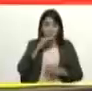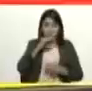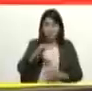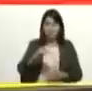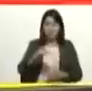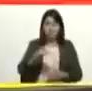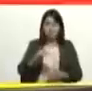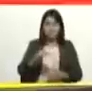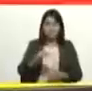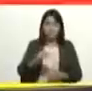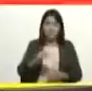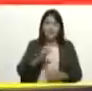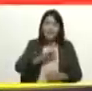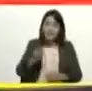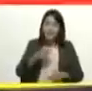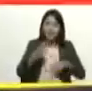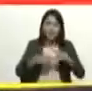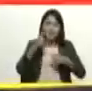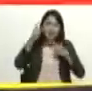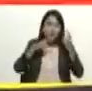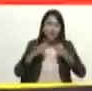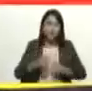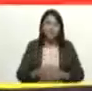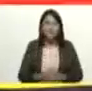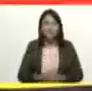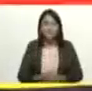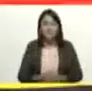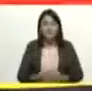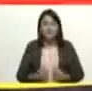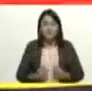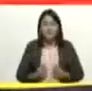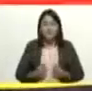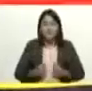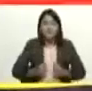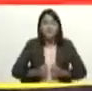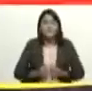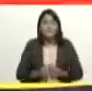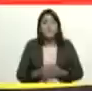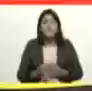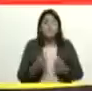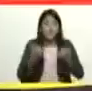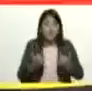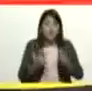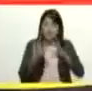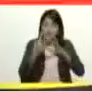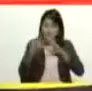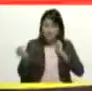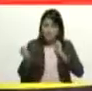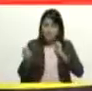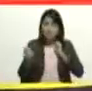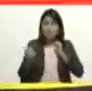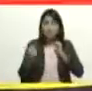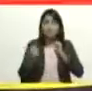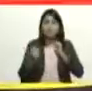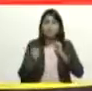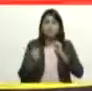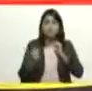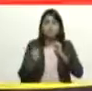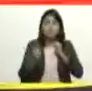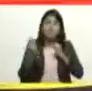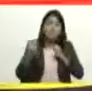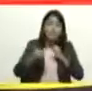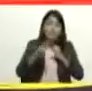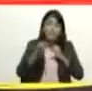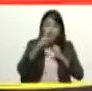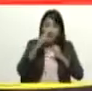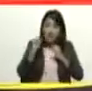nosotros entender que estos veintitantos años que tenemos de lucha,